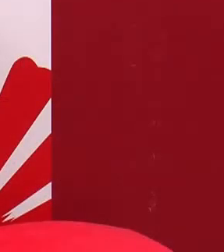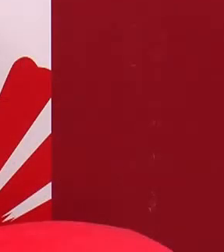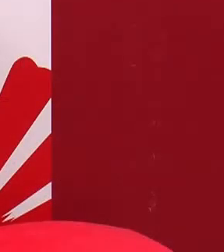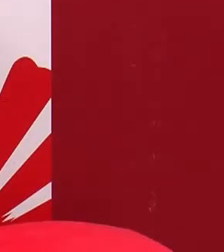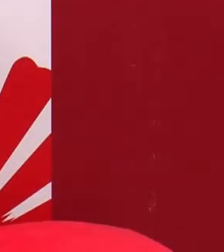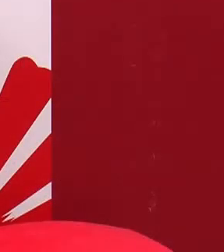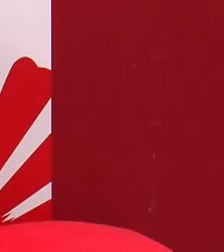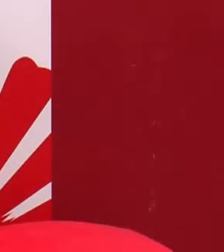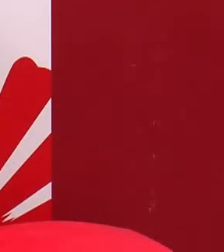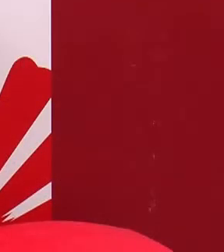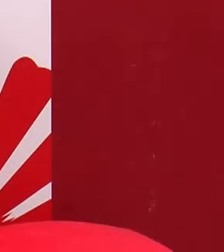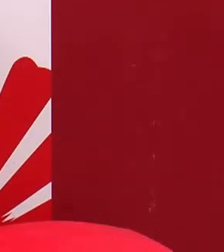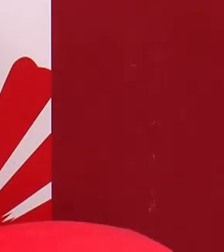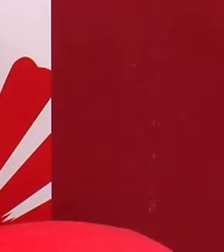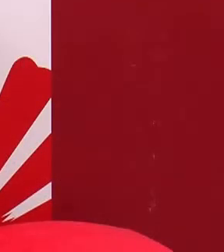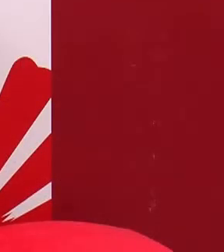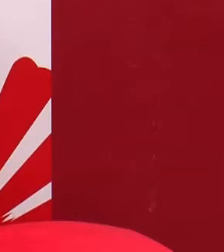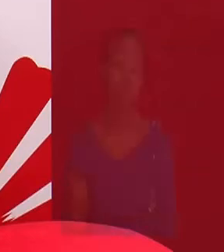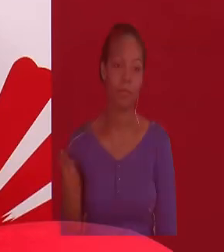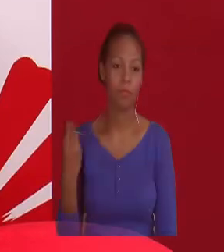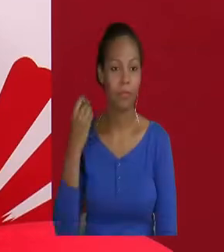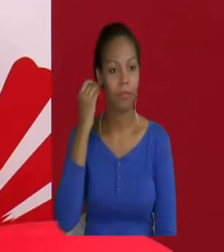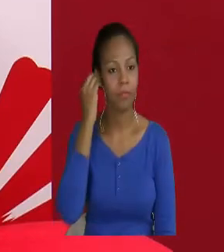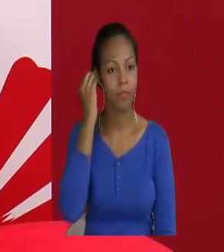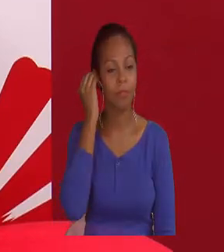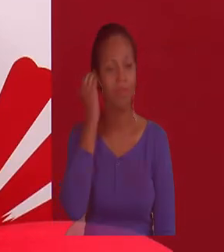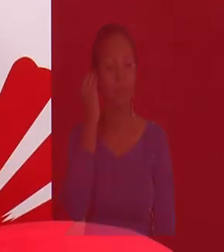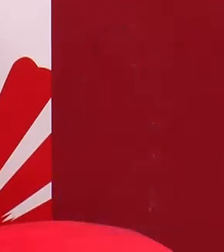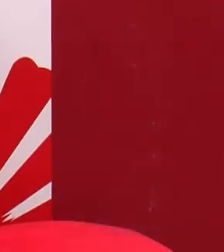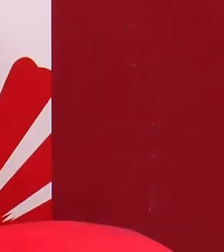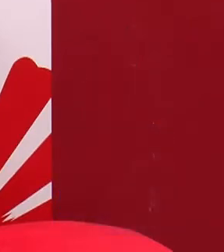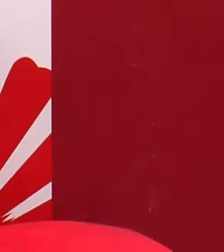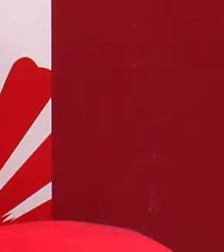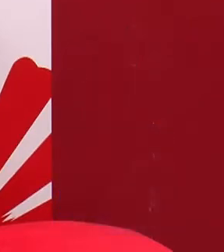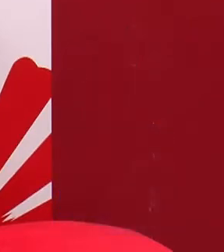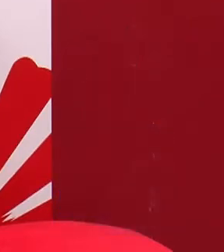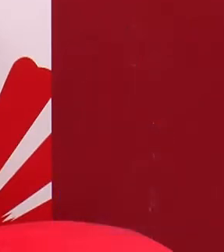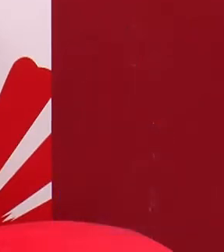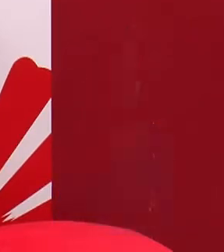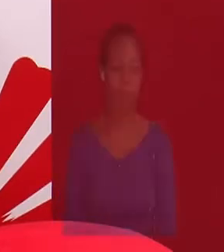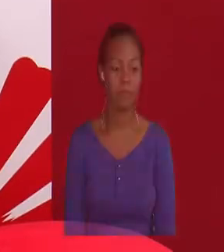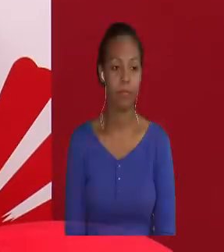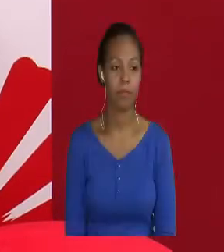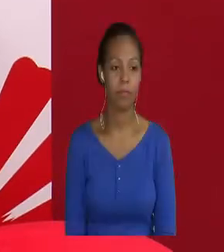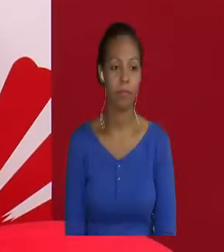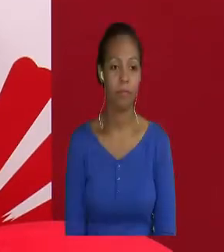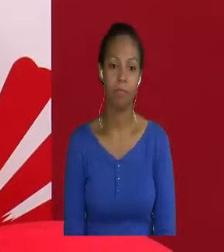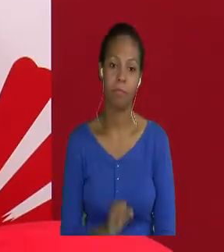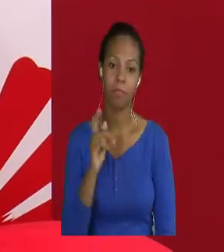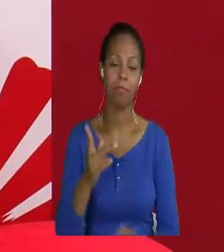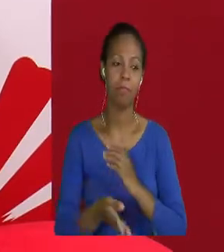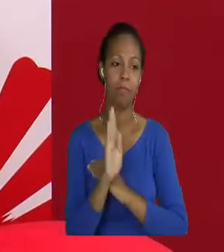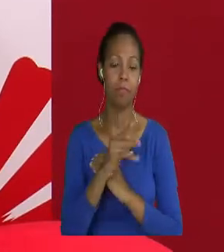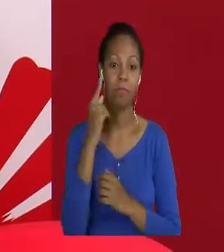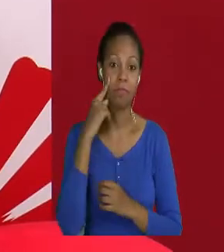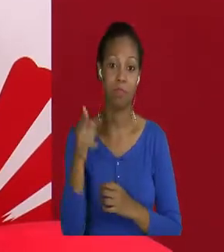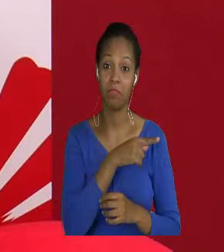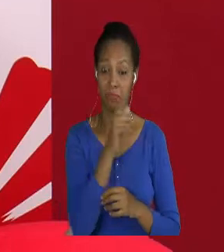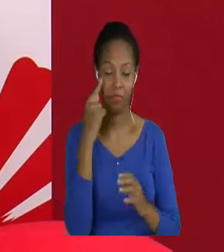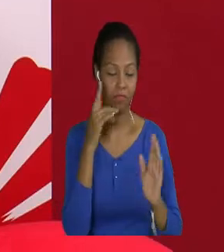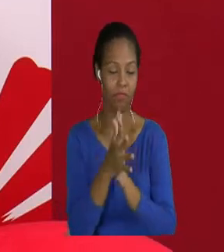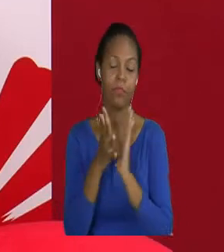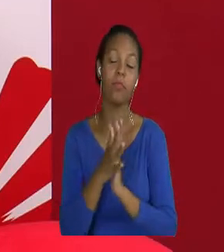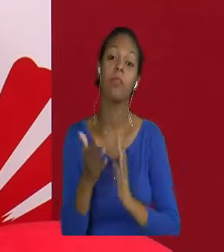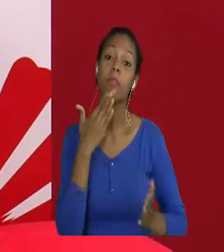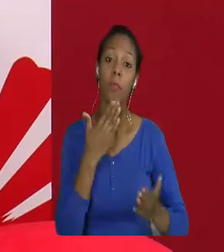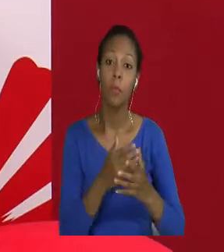Bueno, y nosotros seguimos aquí conectados con ustedes desde las pantallas de sus televisores y gracias por seguir aquí en nuestro programa. Les cuento que también